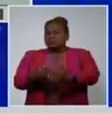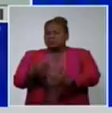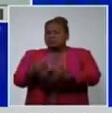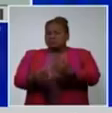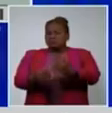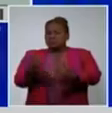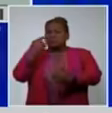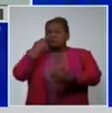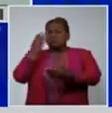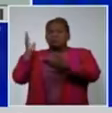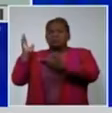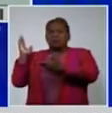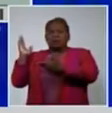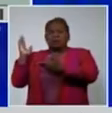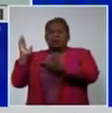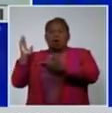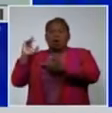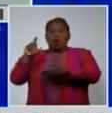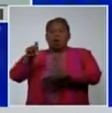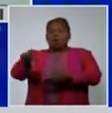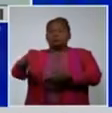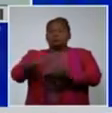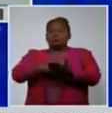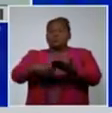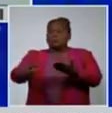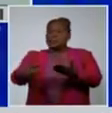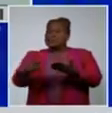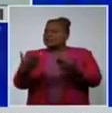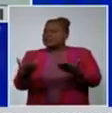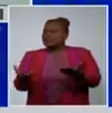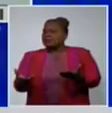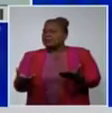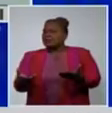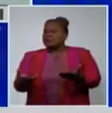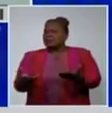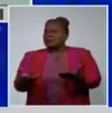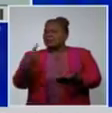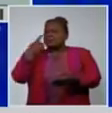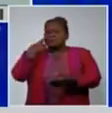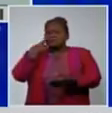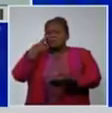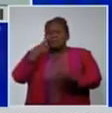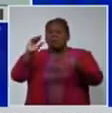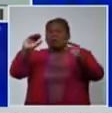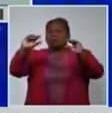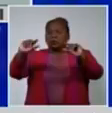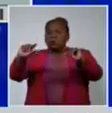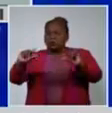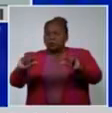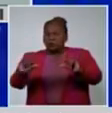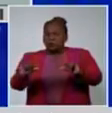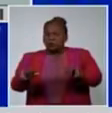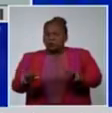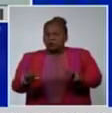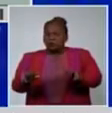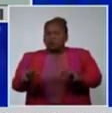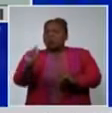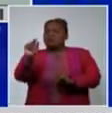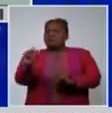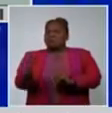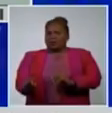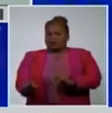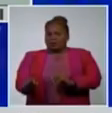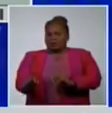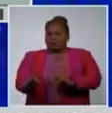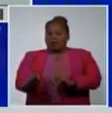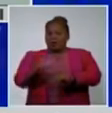las últimas semanas una reducción en cuanto al número de casos